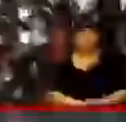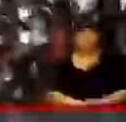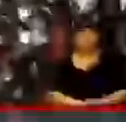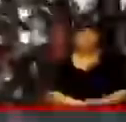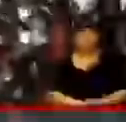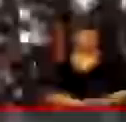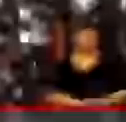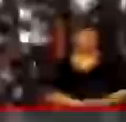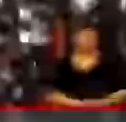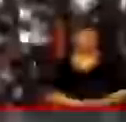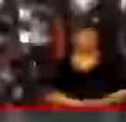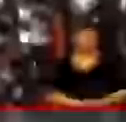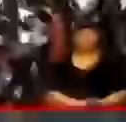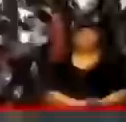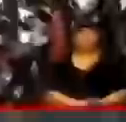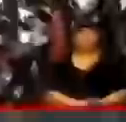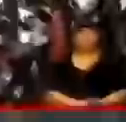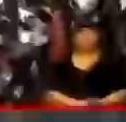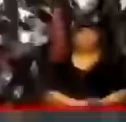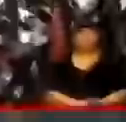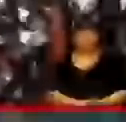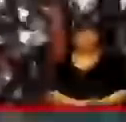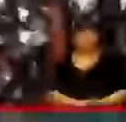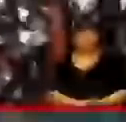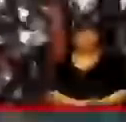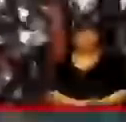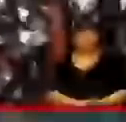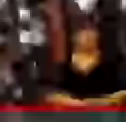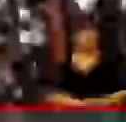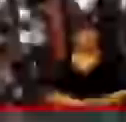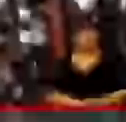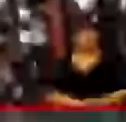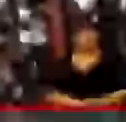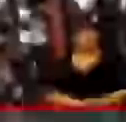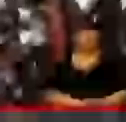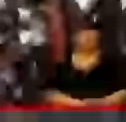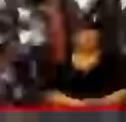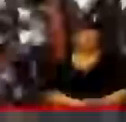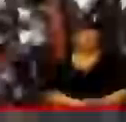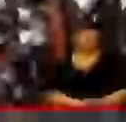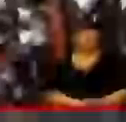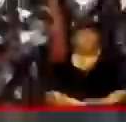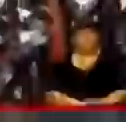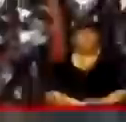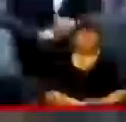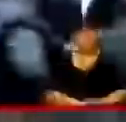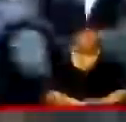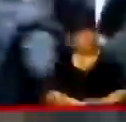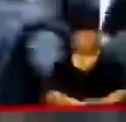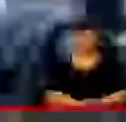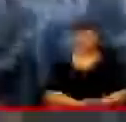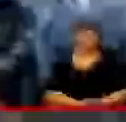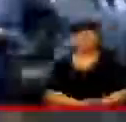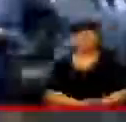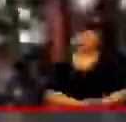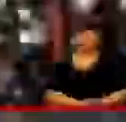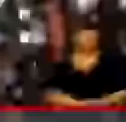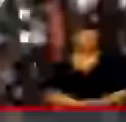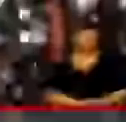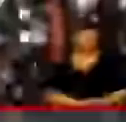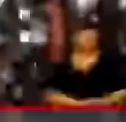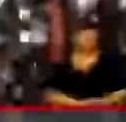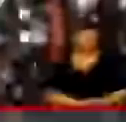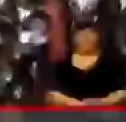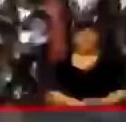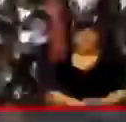las manifestaciones en contra de los ajustes, del fondo, etcétera, y la jura de ciertos diputados. Yo